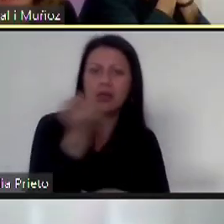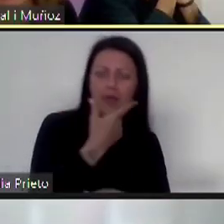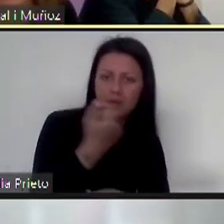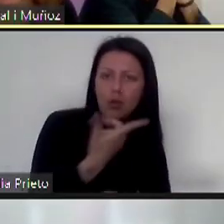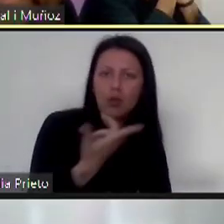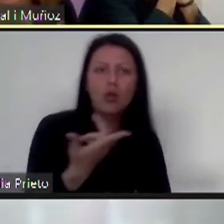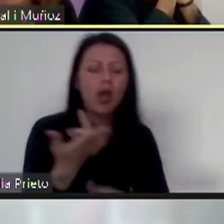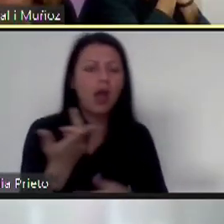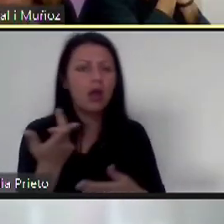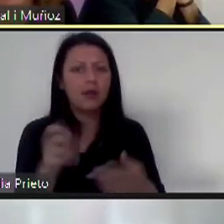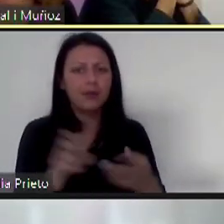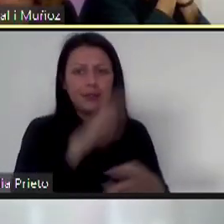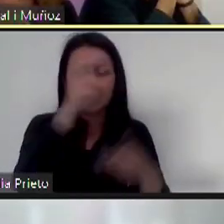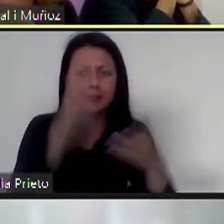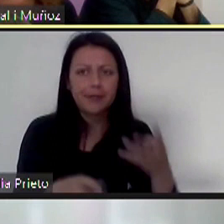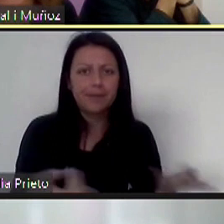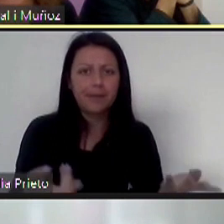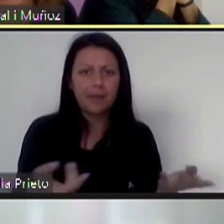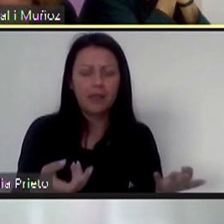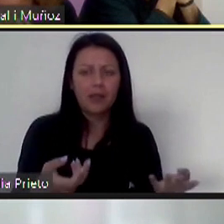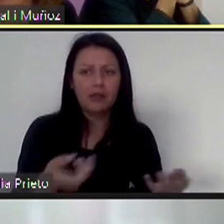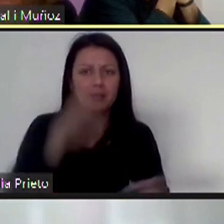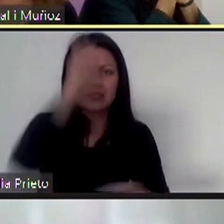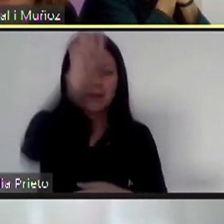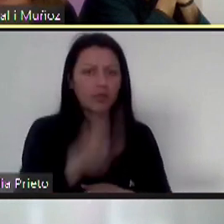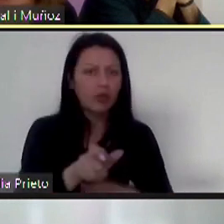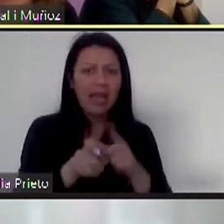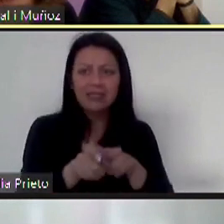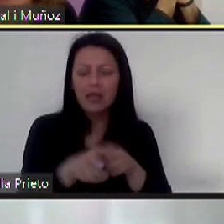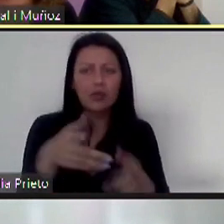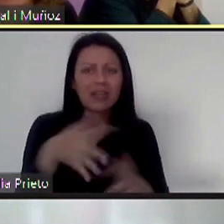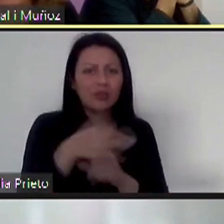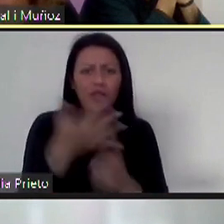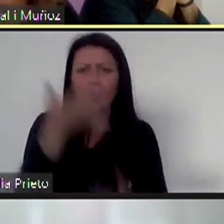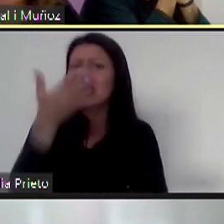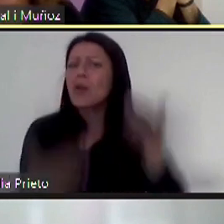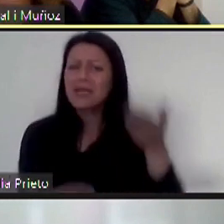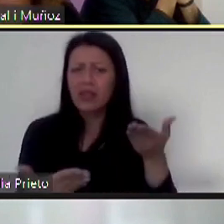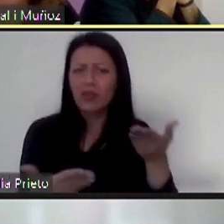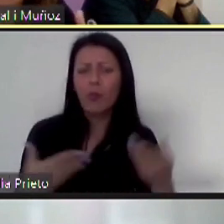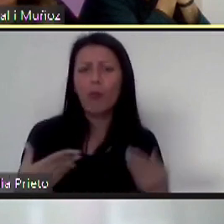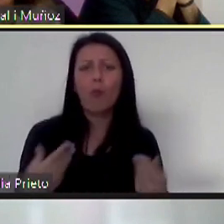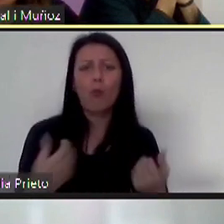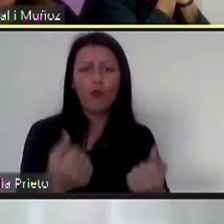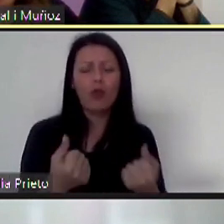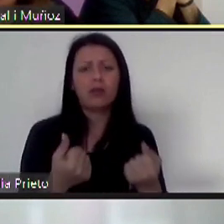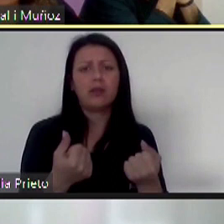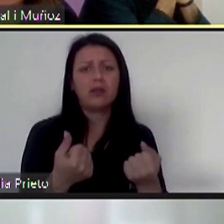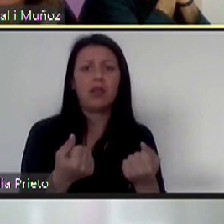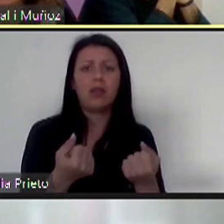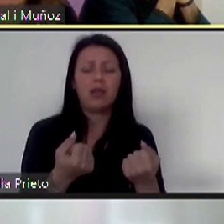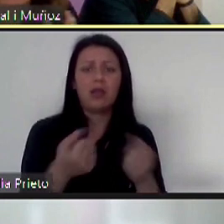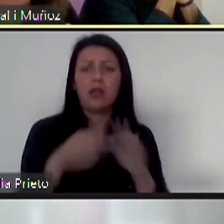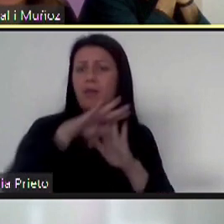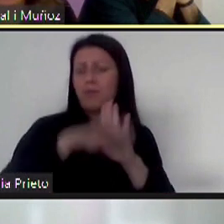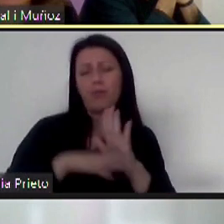psicotécnica. Una persona que llega a ese punto de descompensación necesita una atención. Simplemente las pautas son